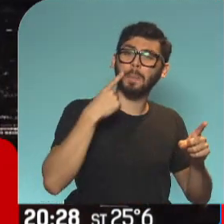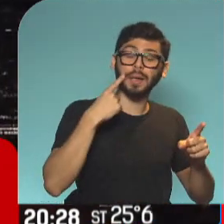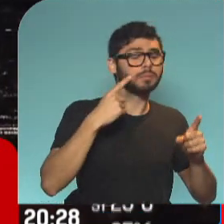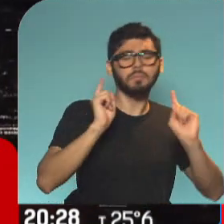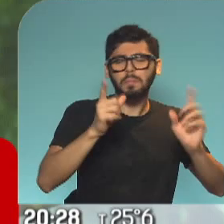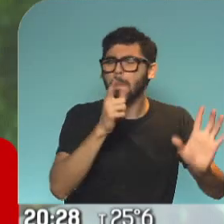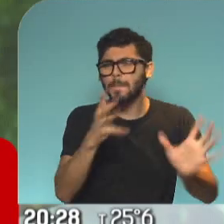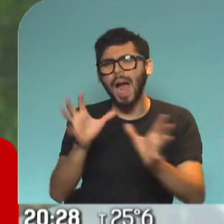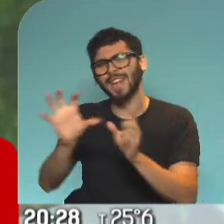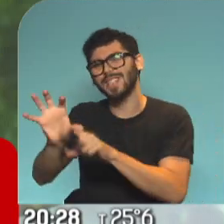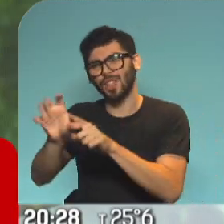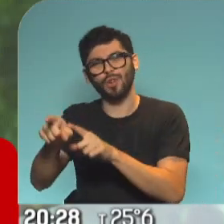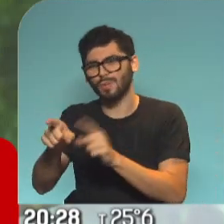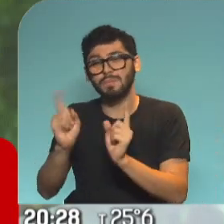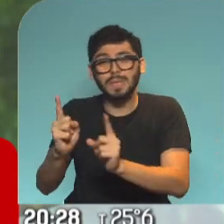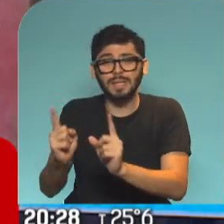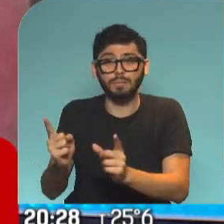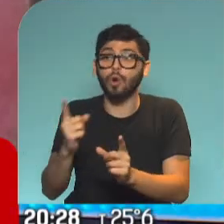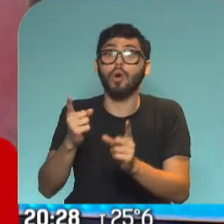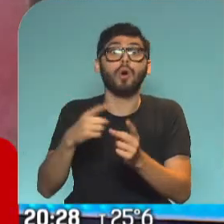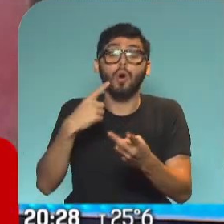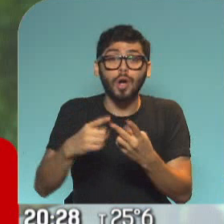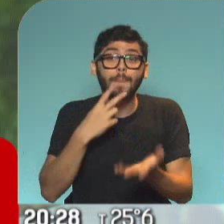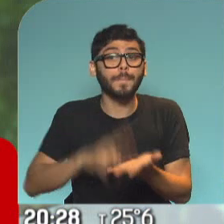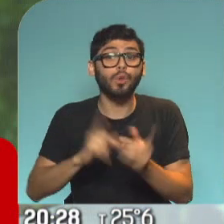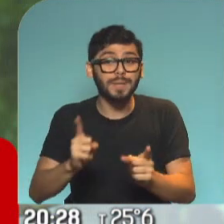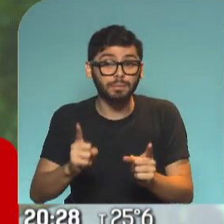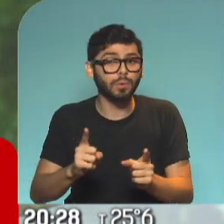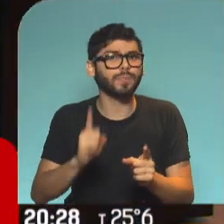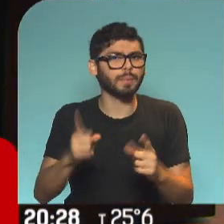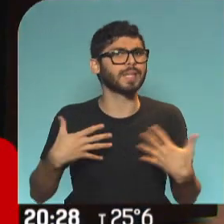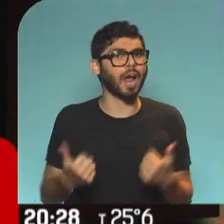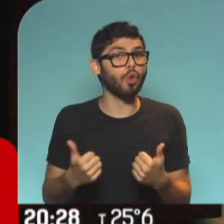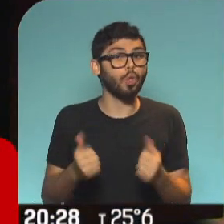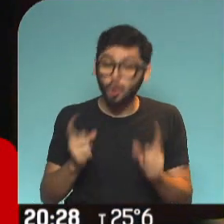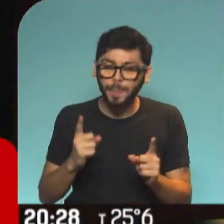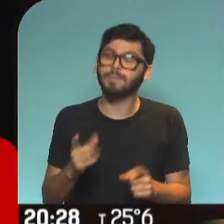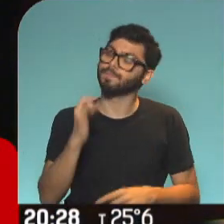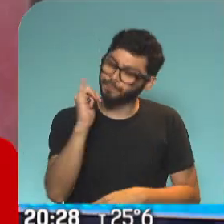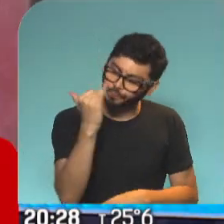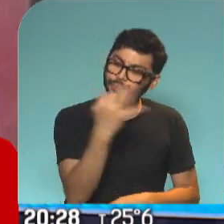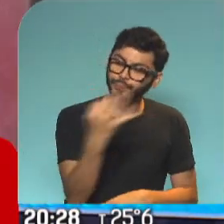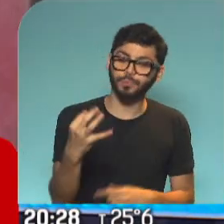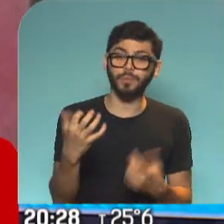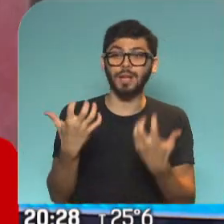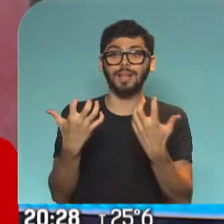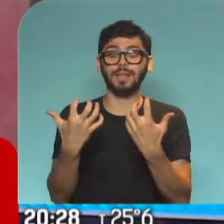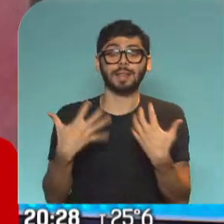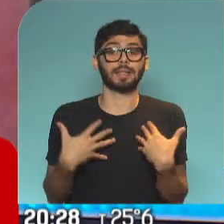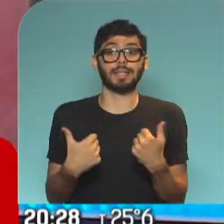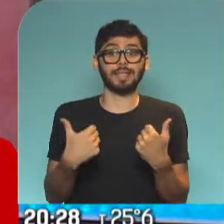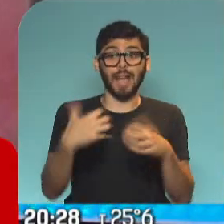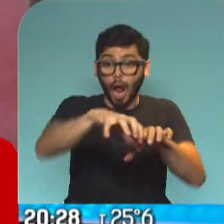escala está claro que sucede bueno, lo mismo. Lo mismo con las tarifas. Sí, con las tarifas y hasta incluso con el sistema sanitario. Exactamente, ¿verdad? El sistema sanitario